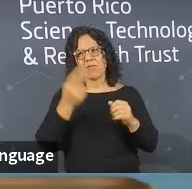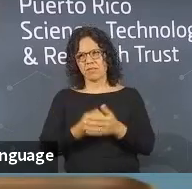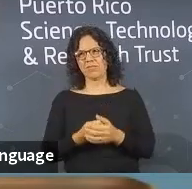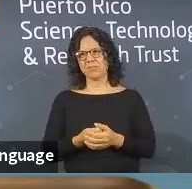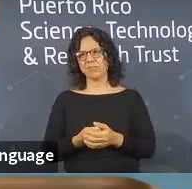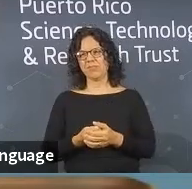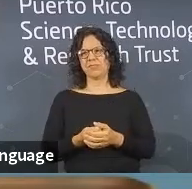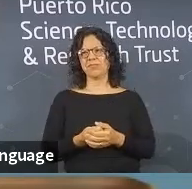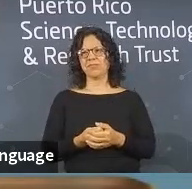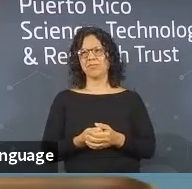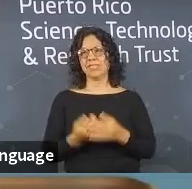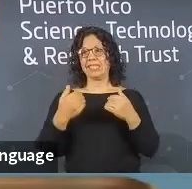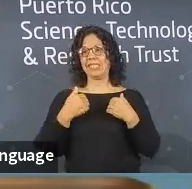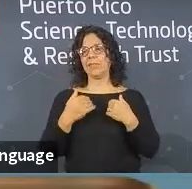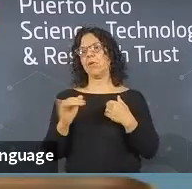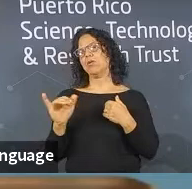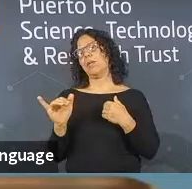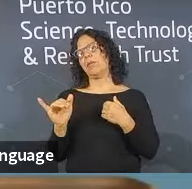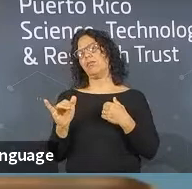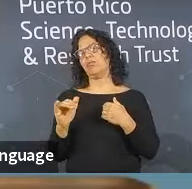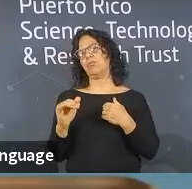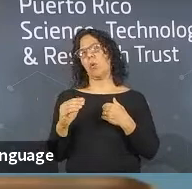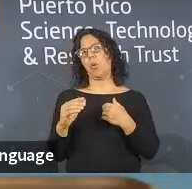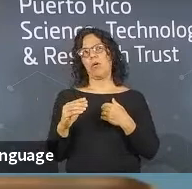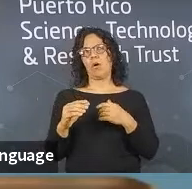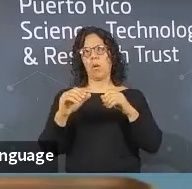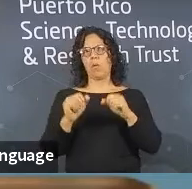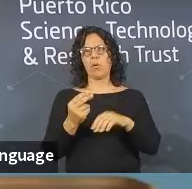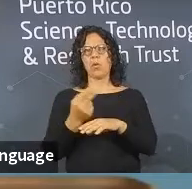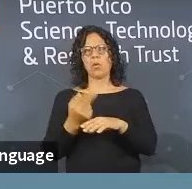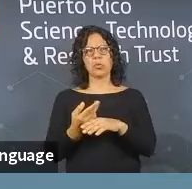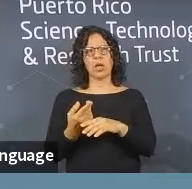caso, algo plástico, que también se puede usar un tipo de asperjación, pero